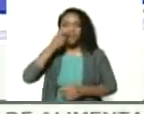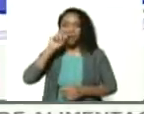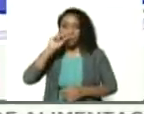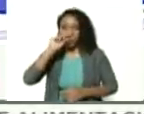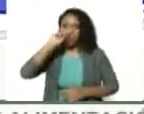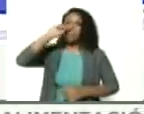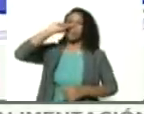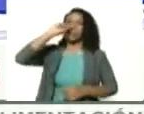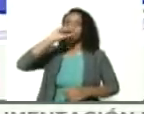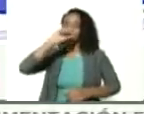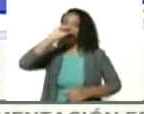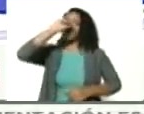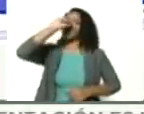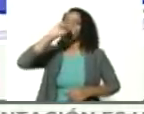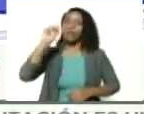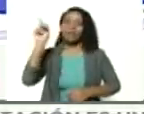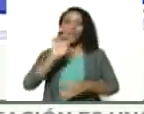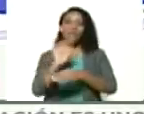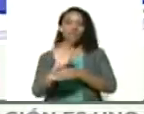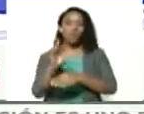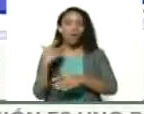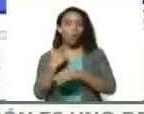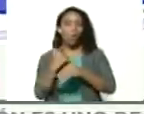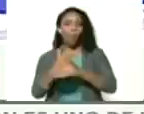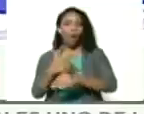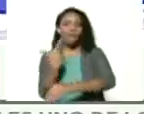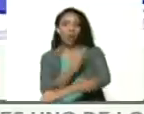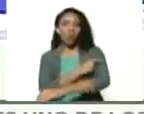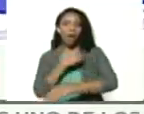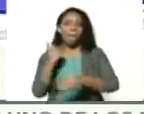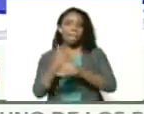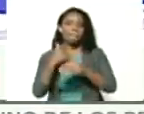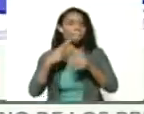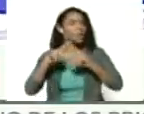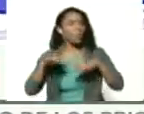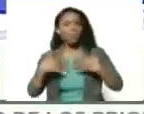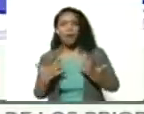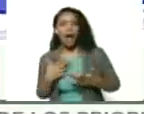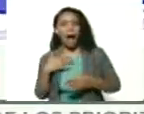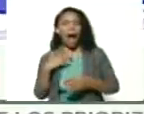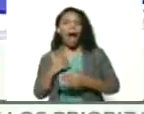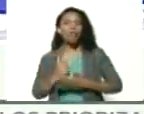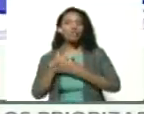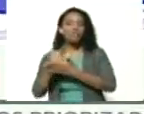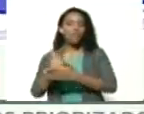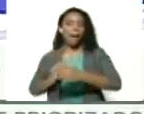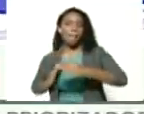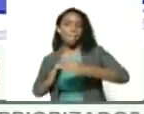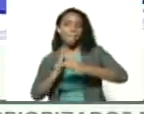que funciona como vacuna, pero que ayuda a cortar